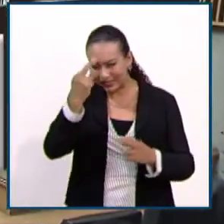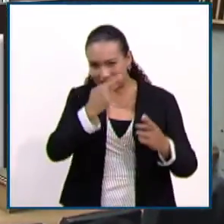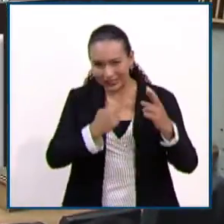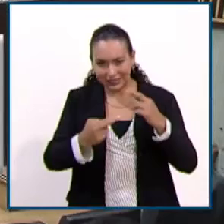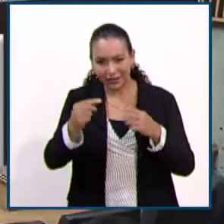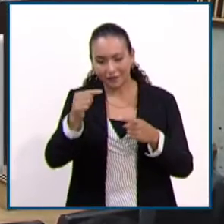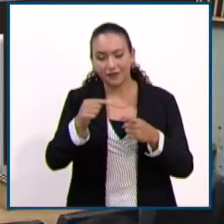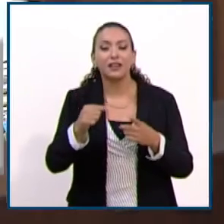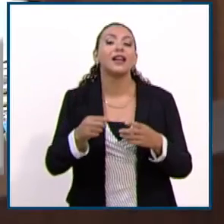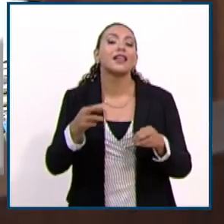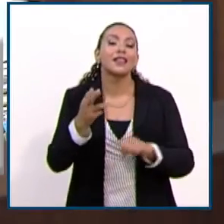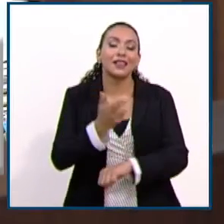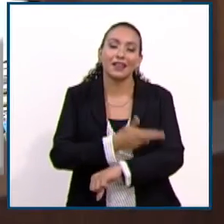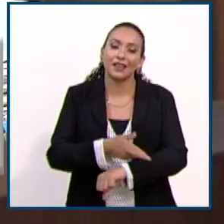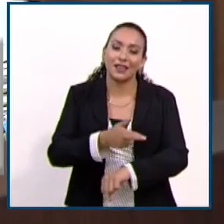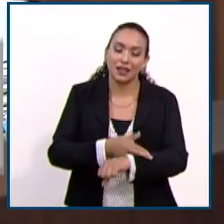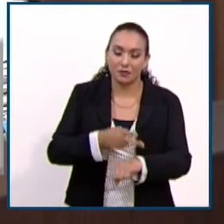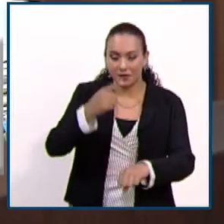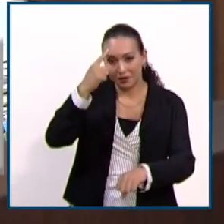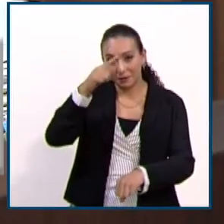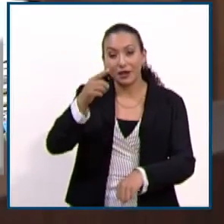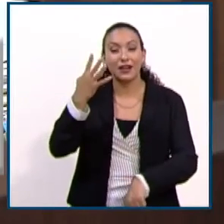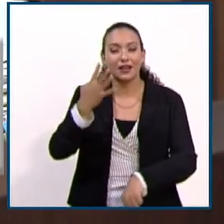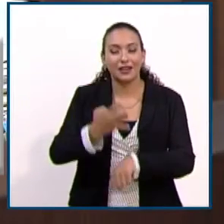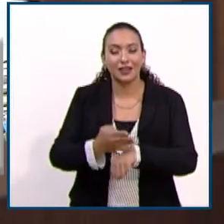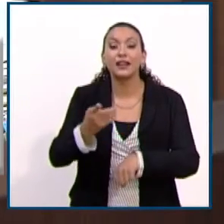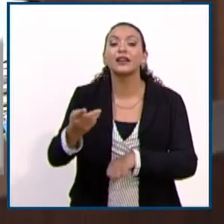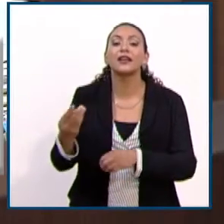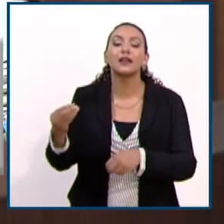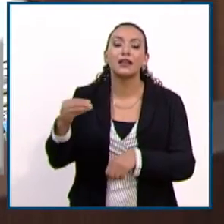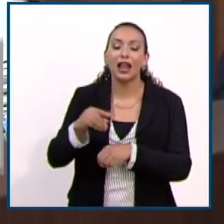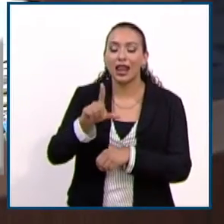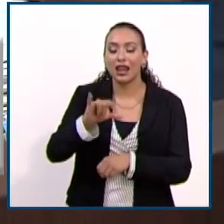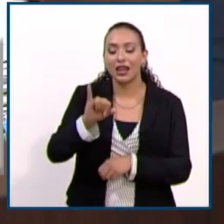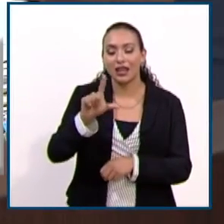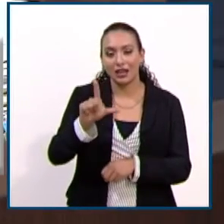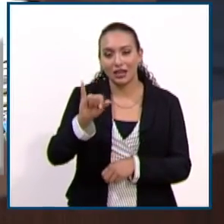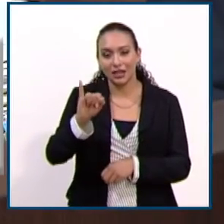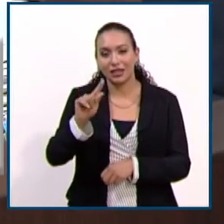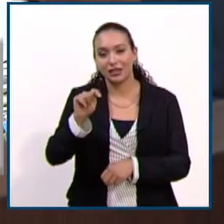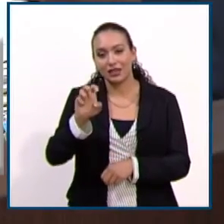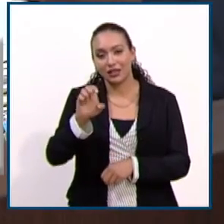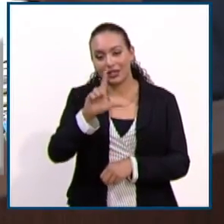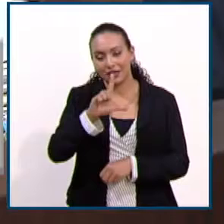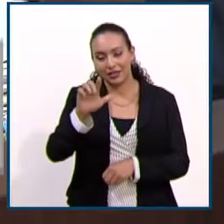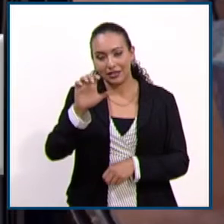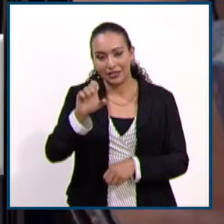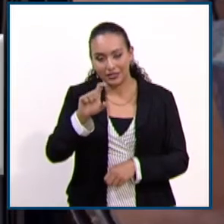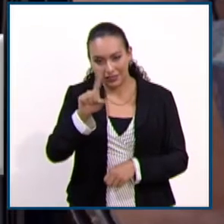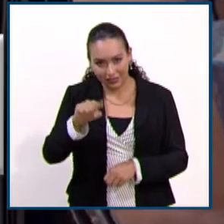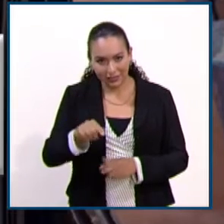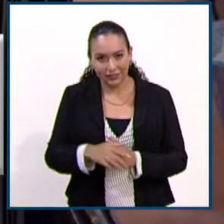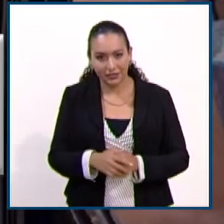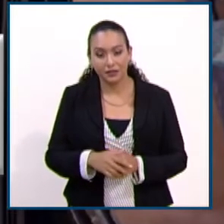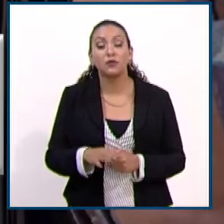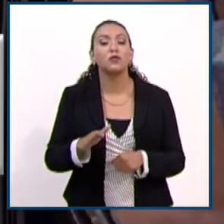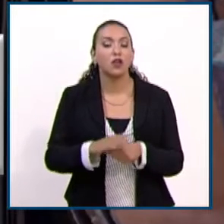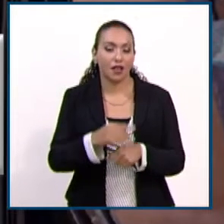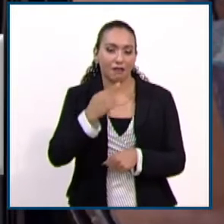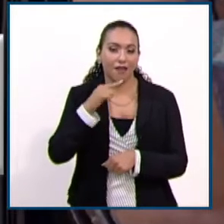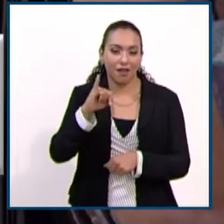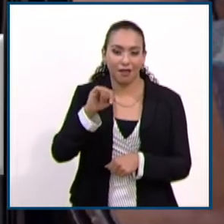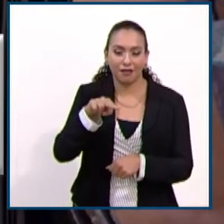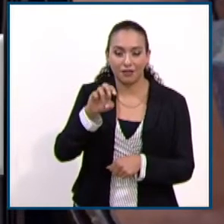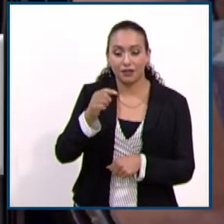del procedimiento especial sancionador que interpuso Lili Telles en contra del acuerdo de la Comisión de Quejas del INE, que